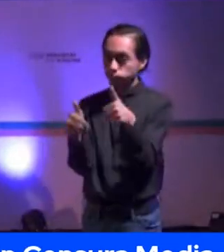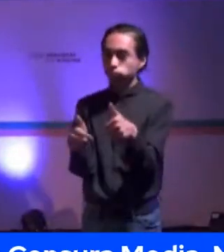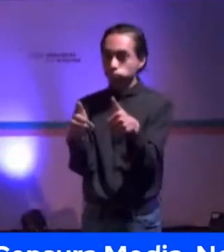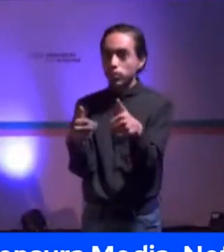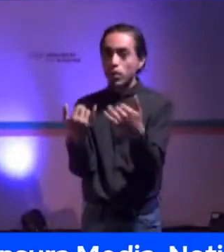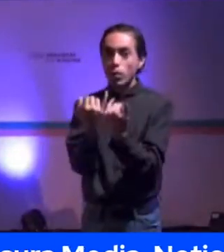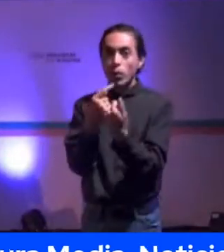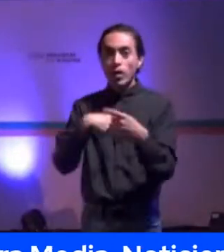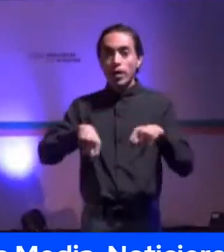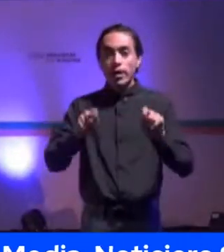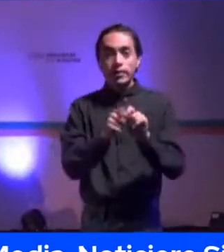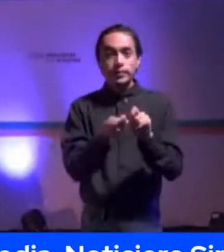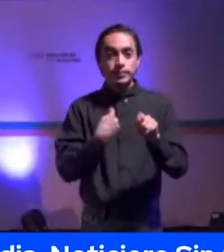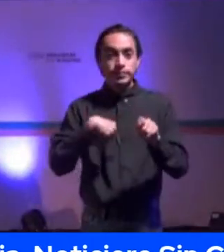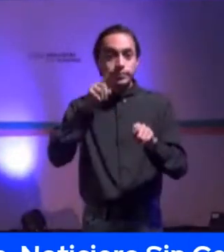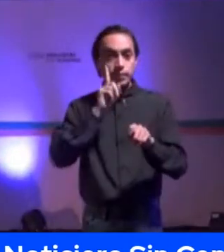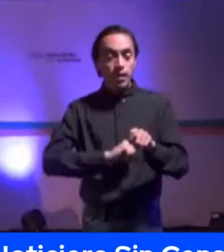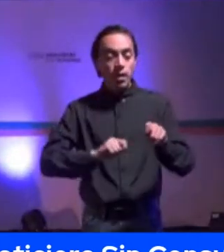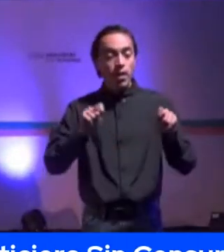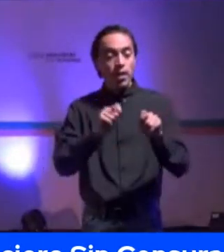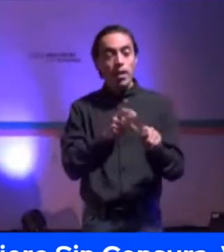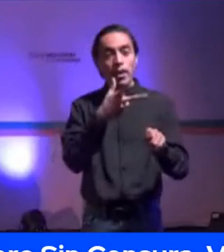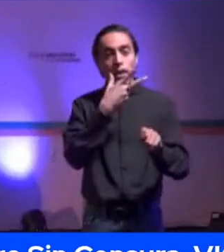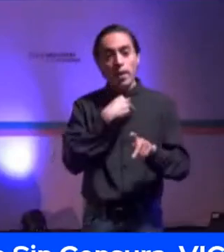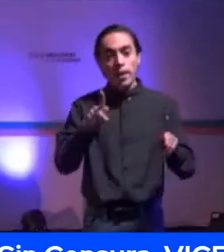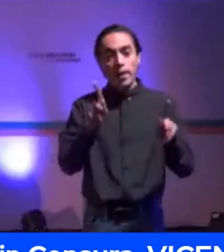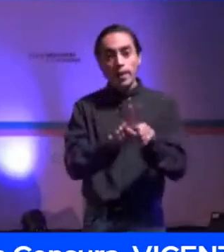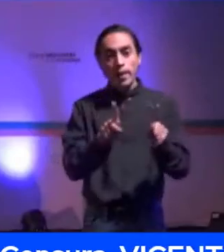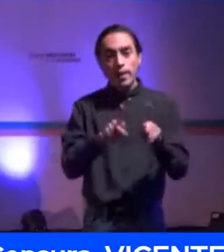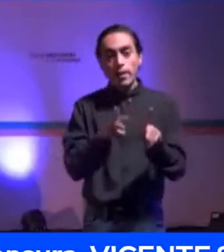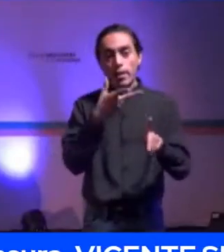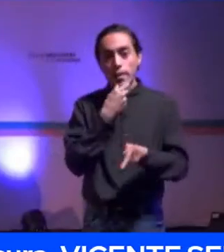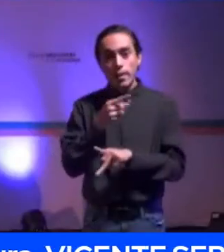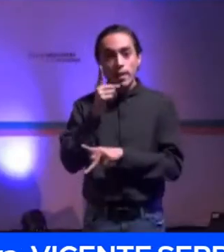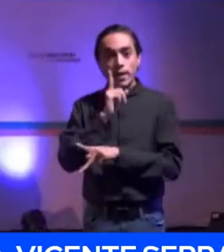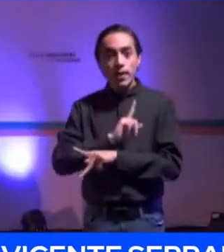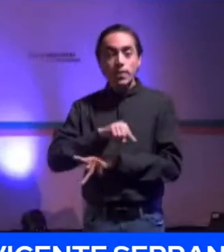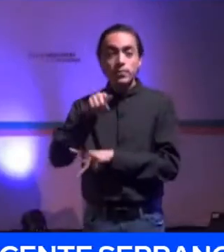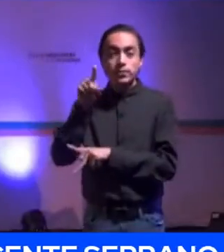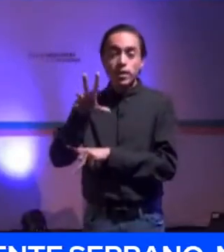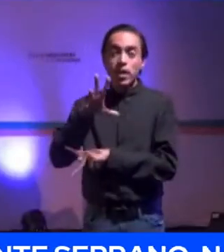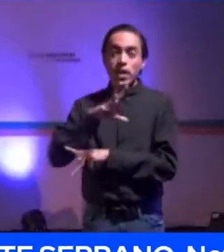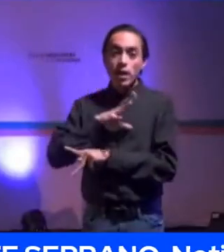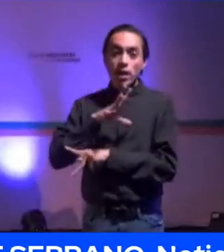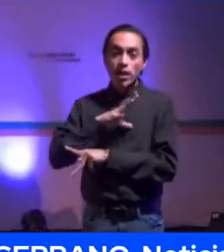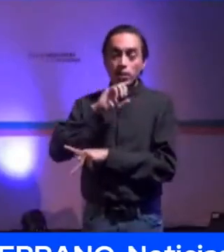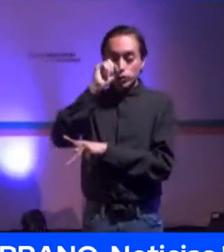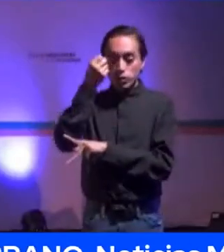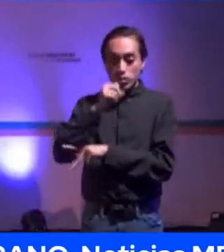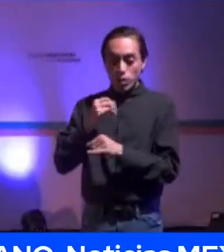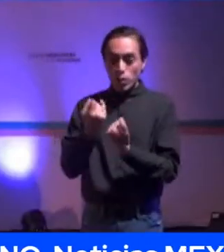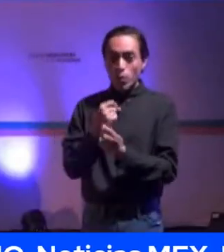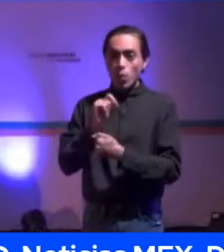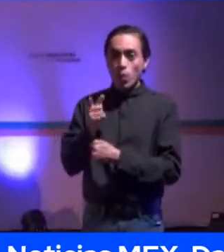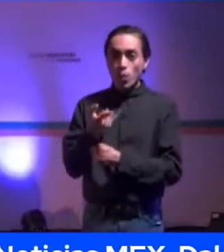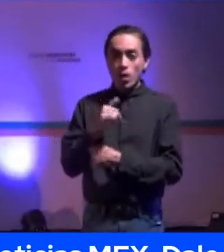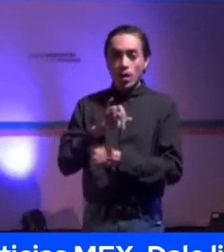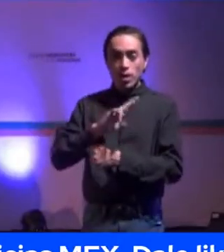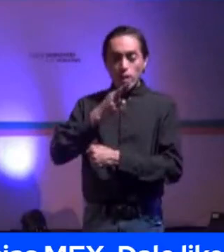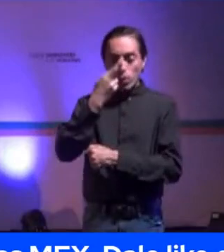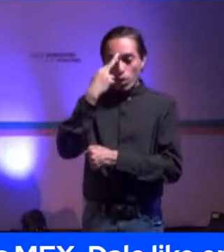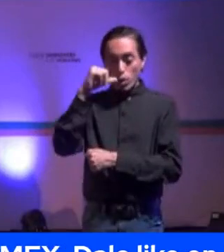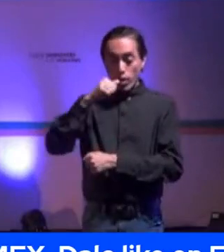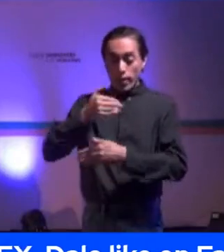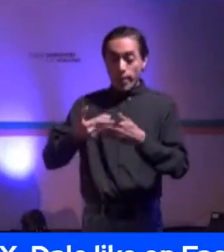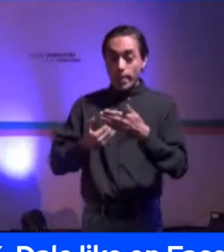mis tías, mis tíos, mis primos, mis primas allá en Sonora, Por cierto, Sonora les saluda, acabo de regresar esta